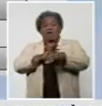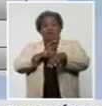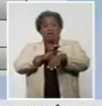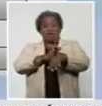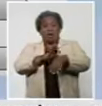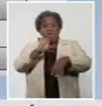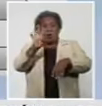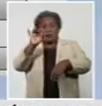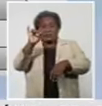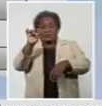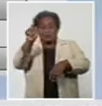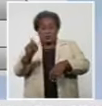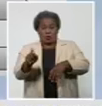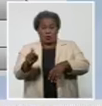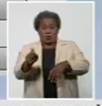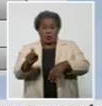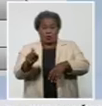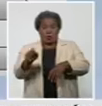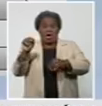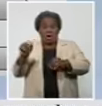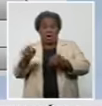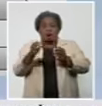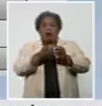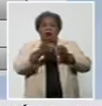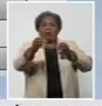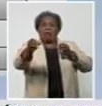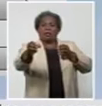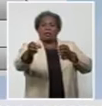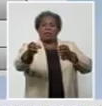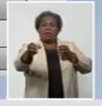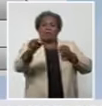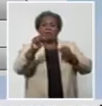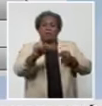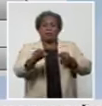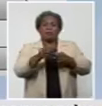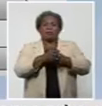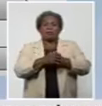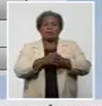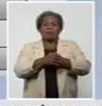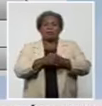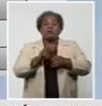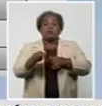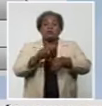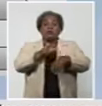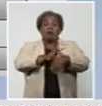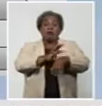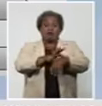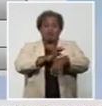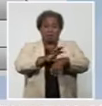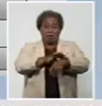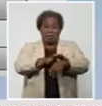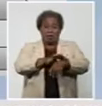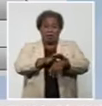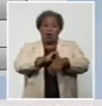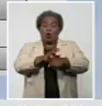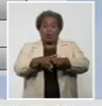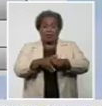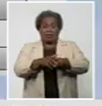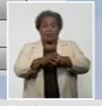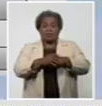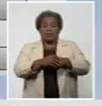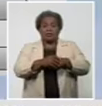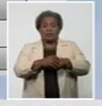46 personas en las cuales se aisló el virus SARS-CoV-2 y la enfermedad COVID-19. Y con